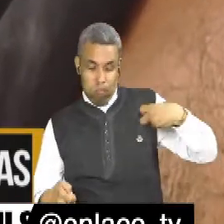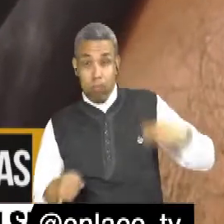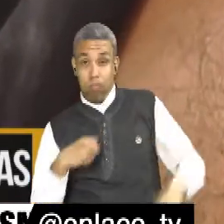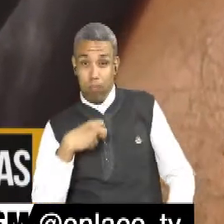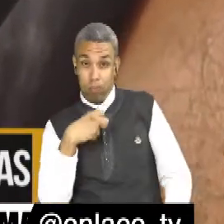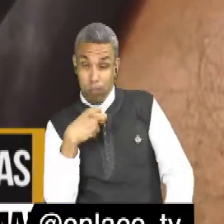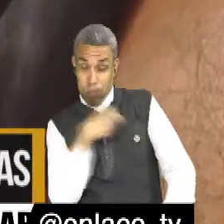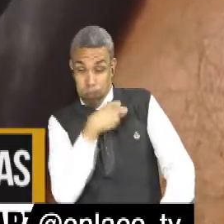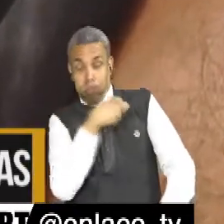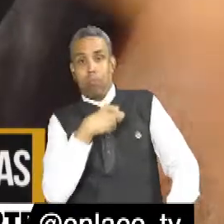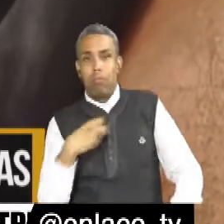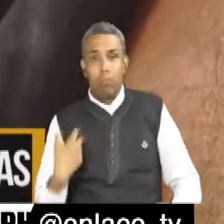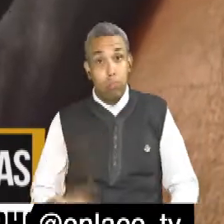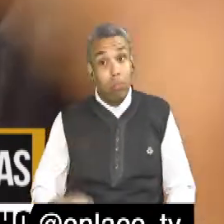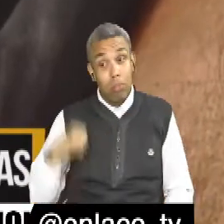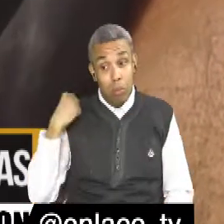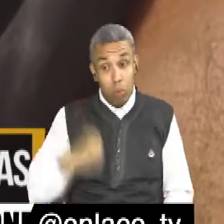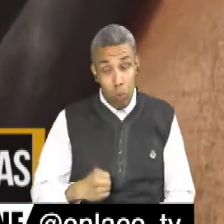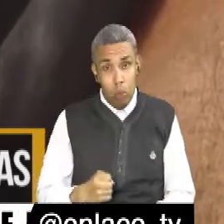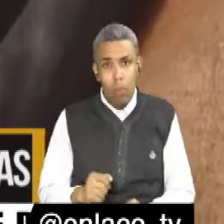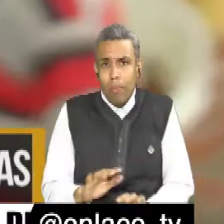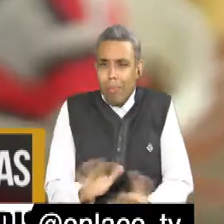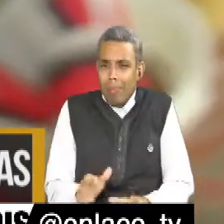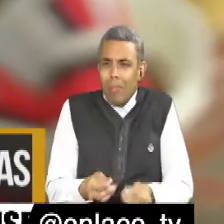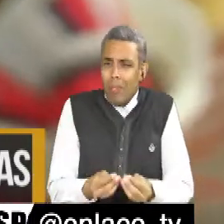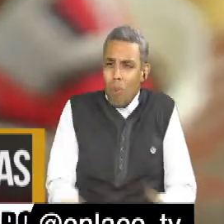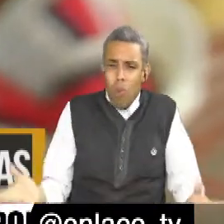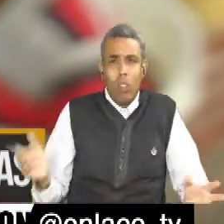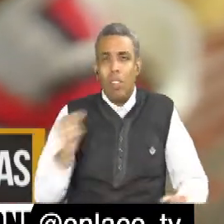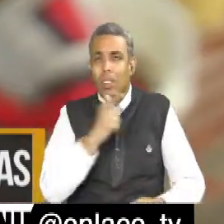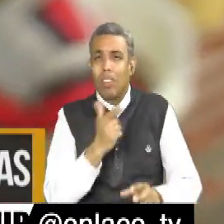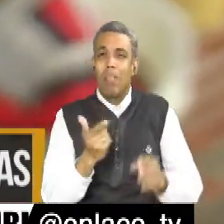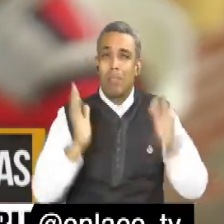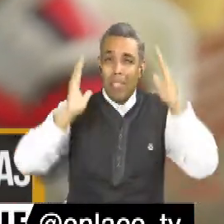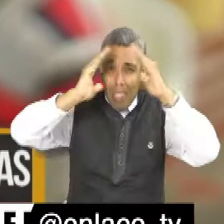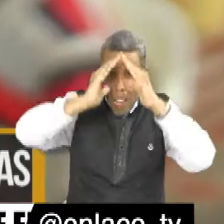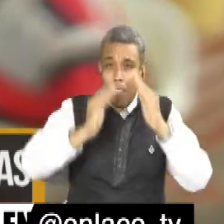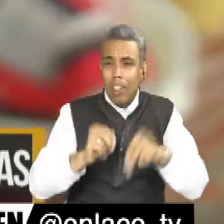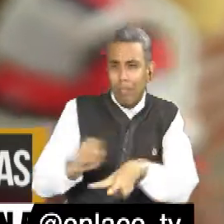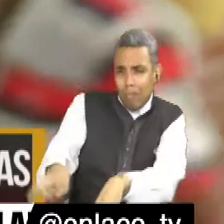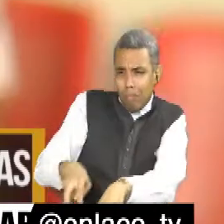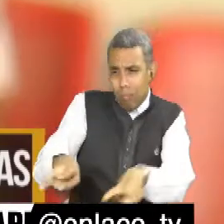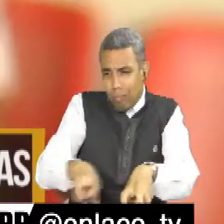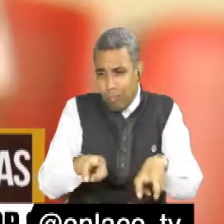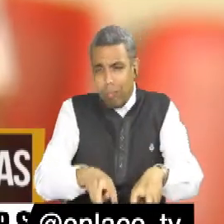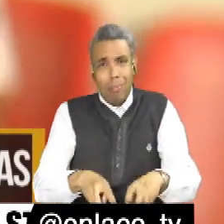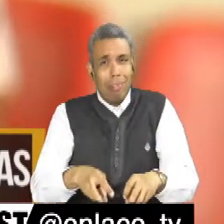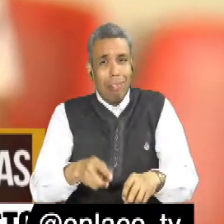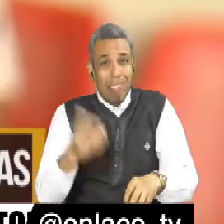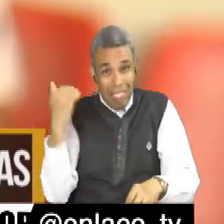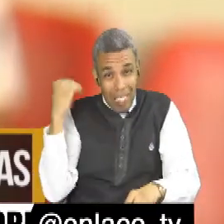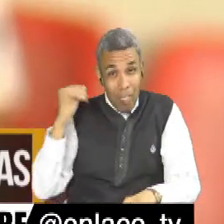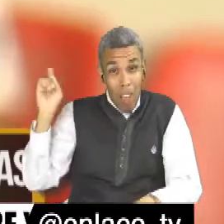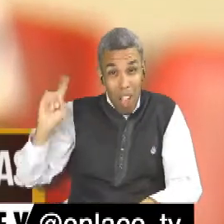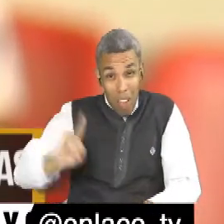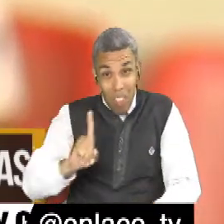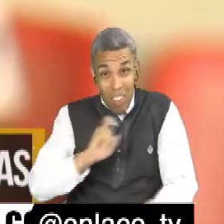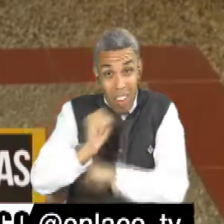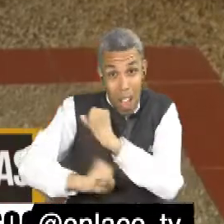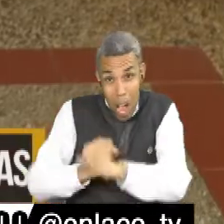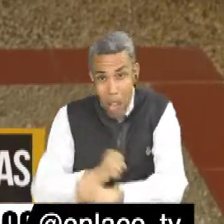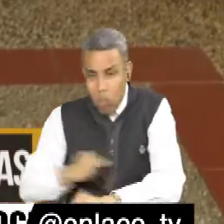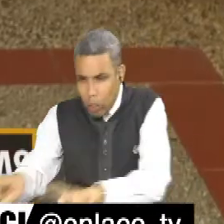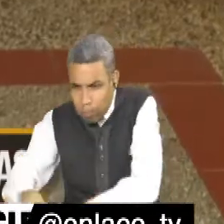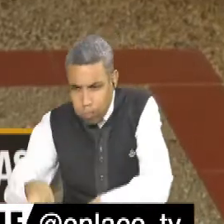Todo, no recogí nada. Mire lo que está allá atrás, no hay nada. Con su voz entrecortada agregó que tuvo que dejar todo lo que por 6 años construyó en la